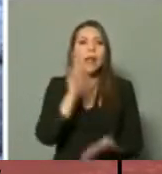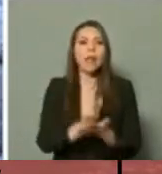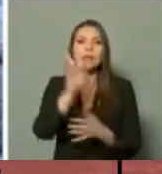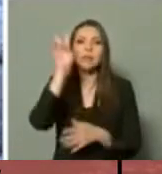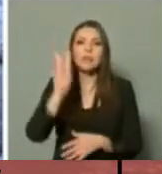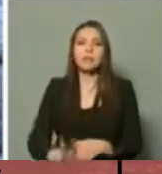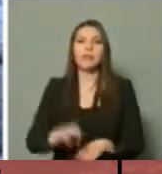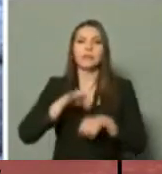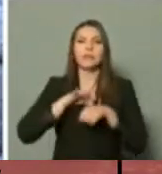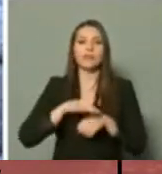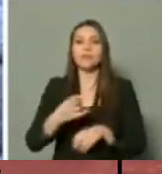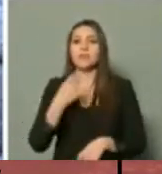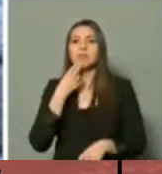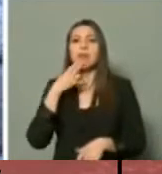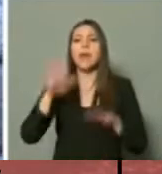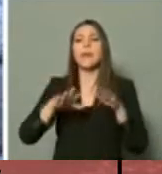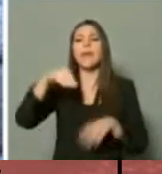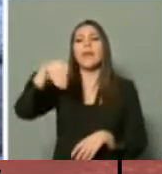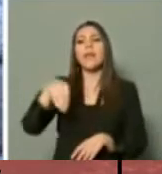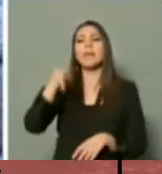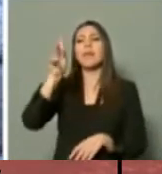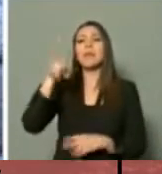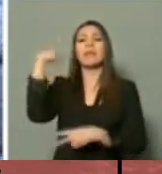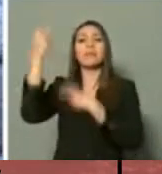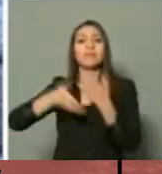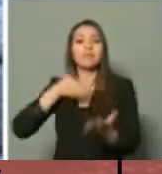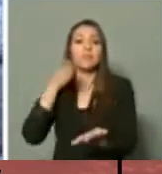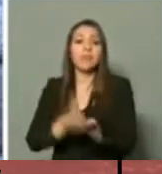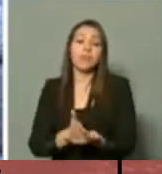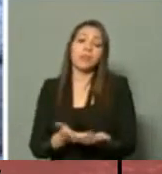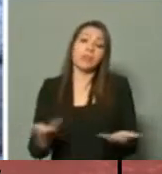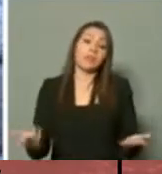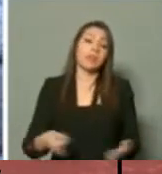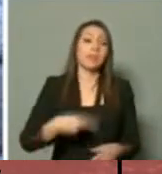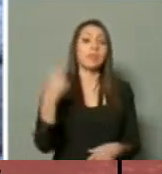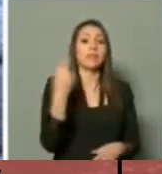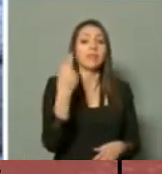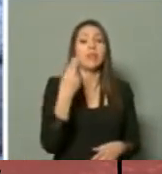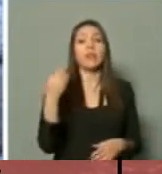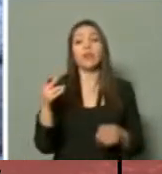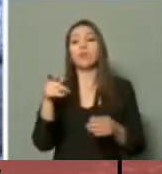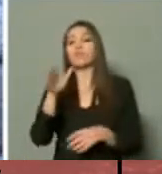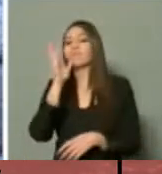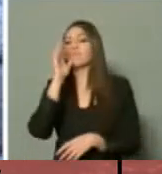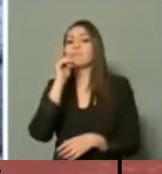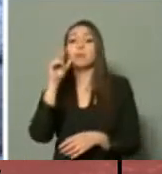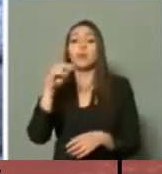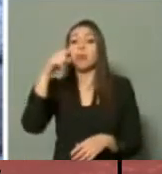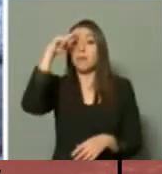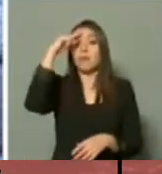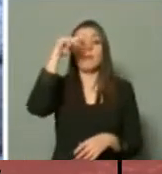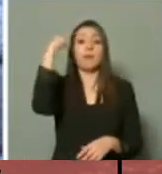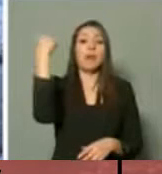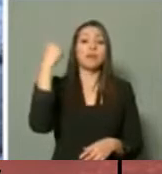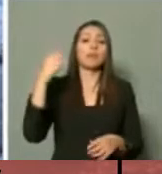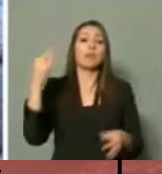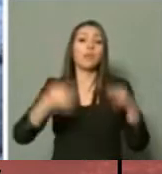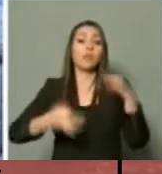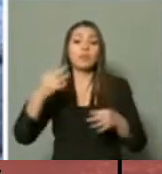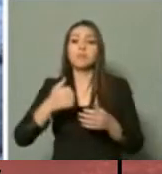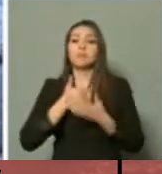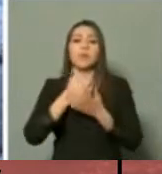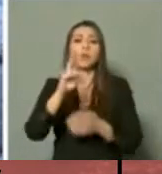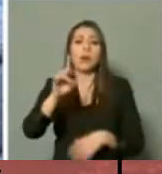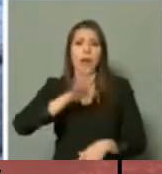un ministerio público y te dicen que tal vez tienes que arreglar las cosas a colchonazos y que resulta que hay una serie de legislación que supuestamente apoya a